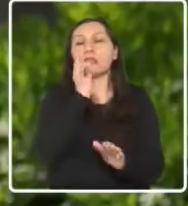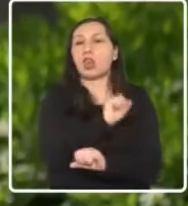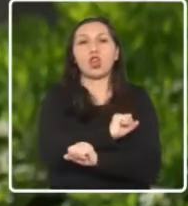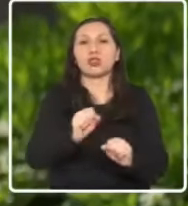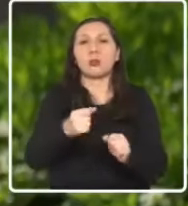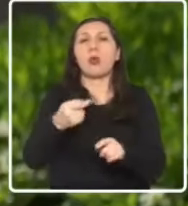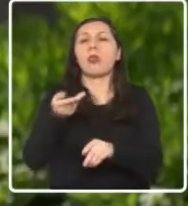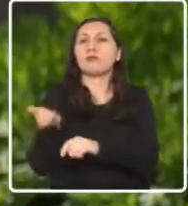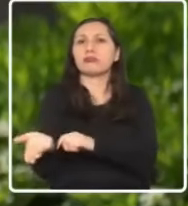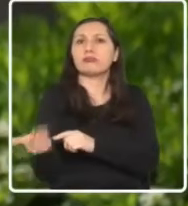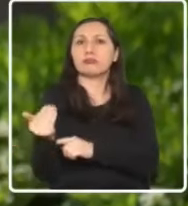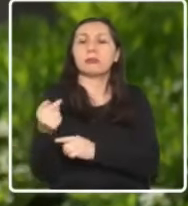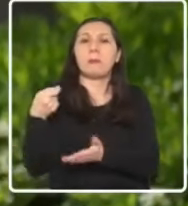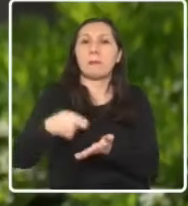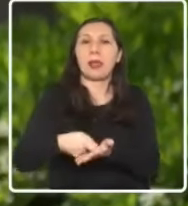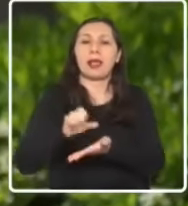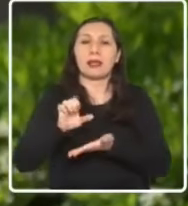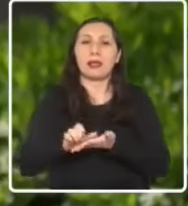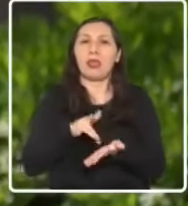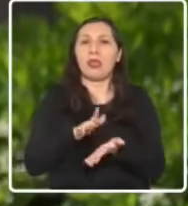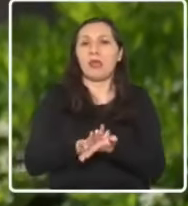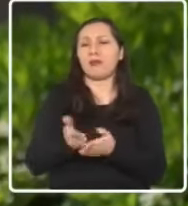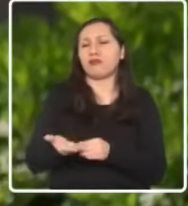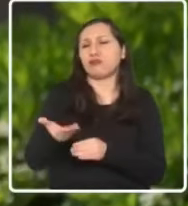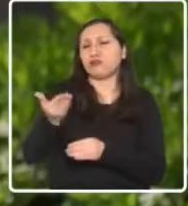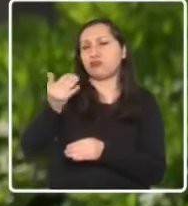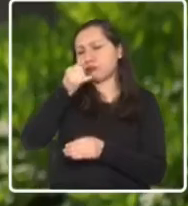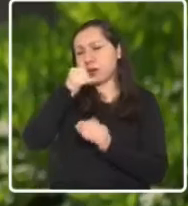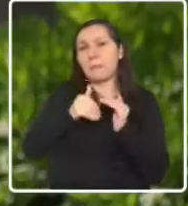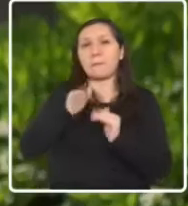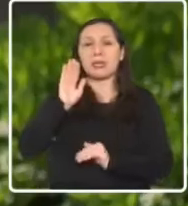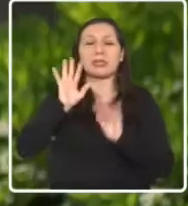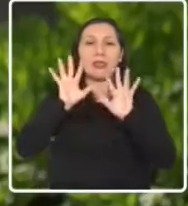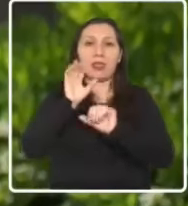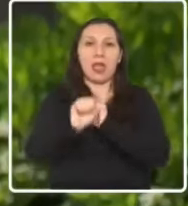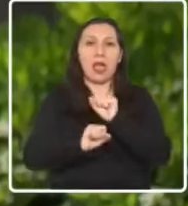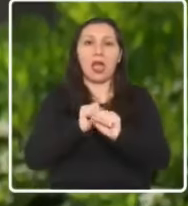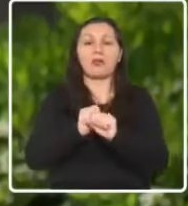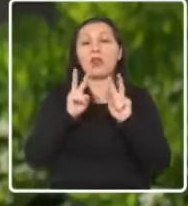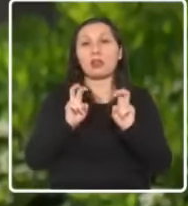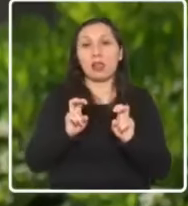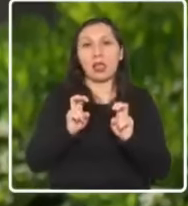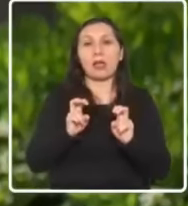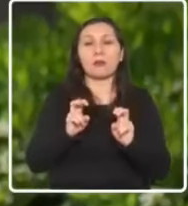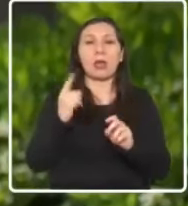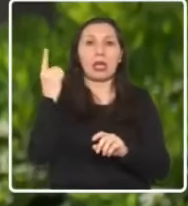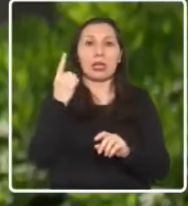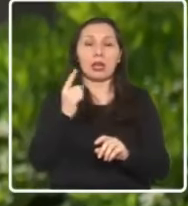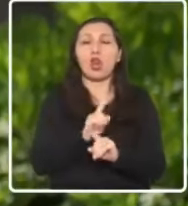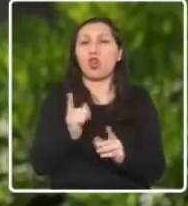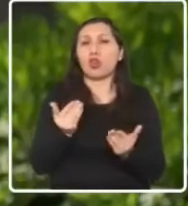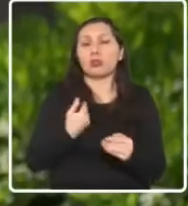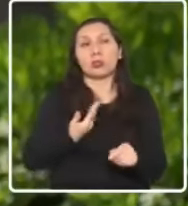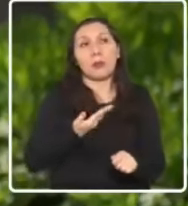y prescripción de acciones de cobro del fisco respecto de deudas con antigüedad mayor a 10 años, bajo criterios de general aplicación, o sea que no requiere